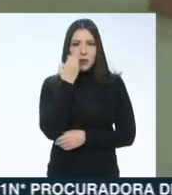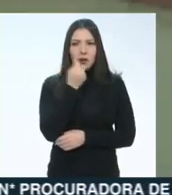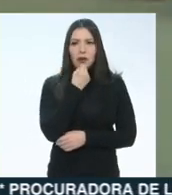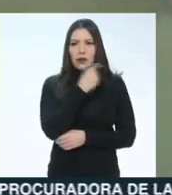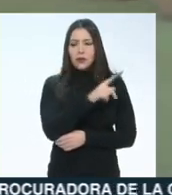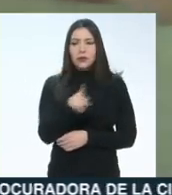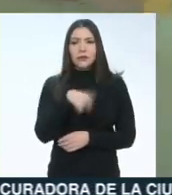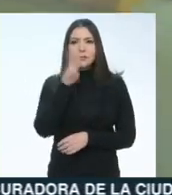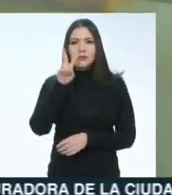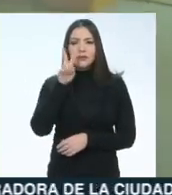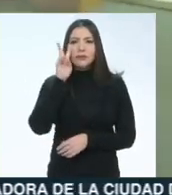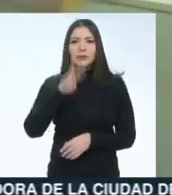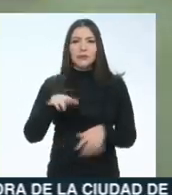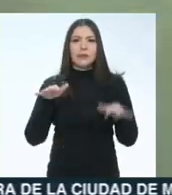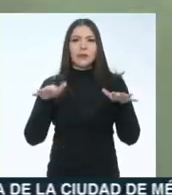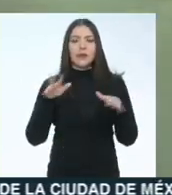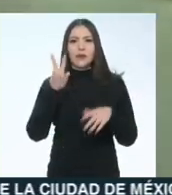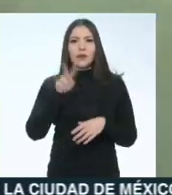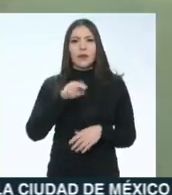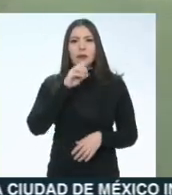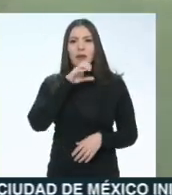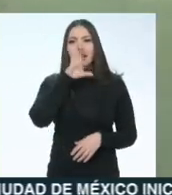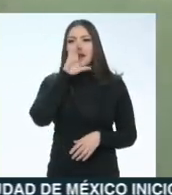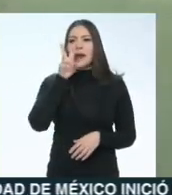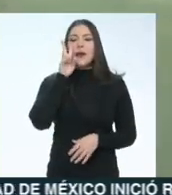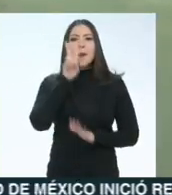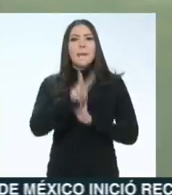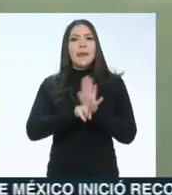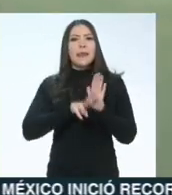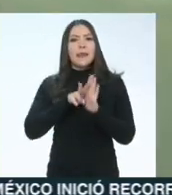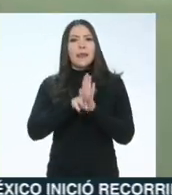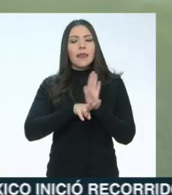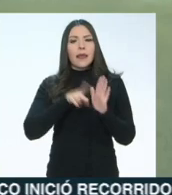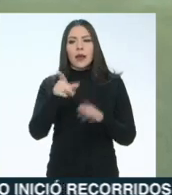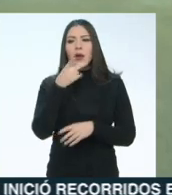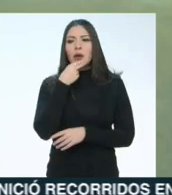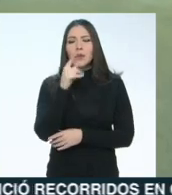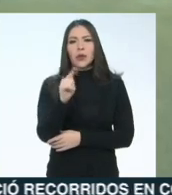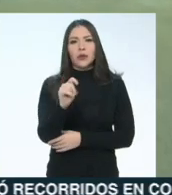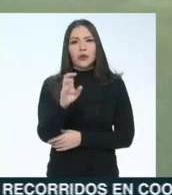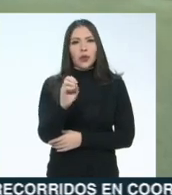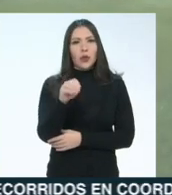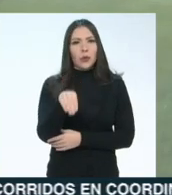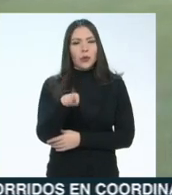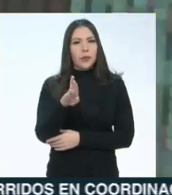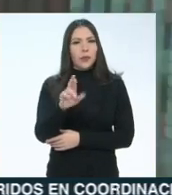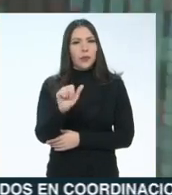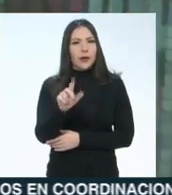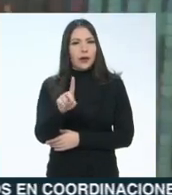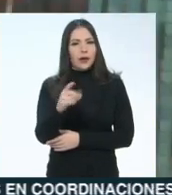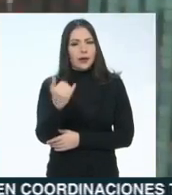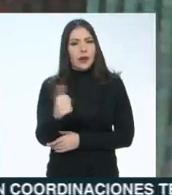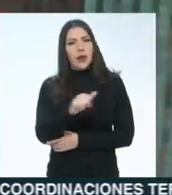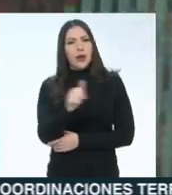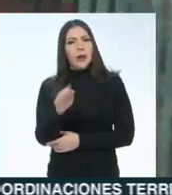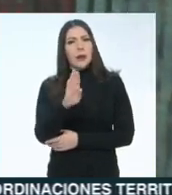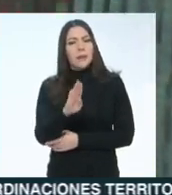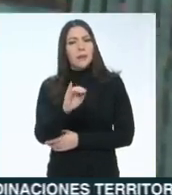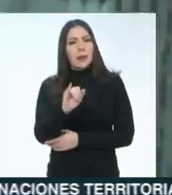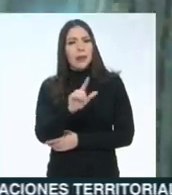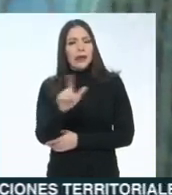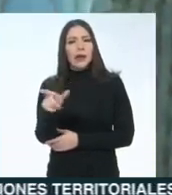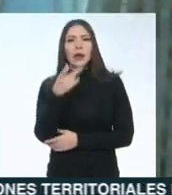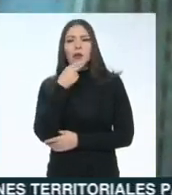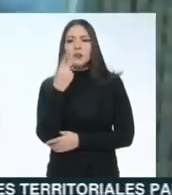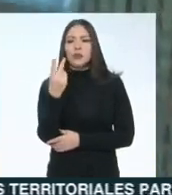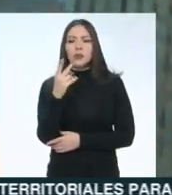redes sociales con este video donde se puede ver a Tom Brady, ¿verdad? Ajá, Tom Brady Sí. y Bill Belichick, que es el coach de